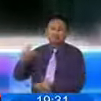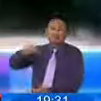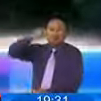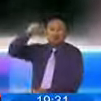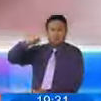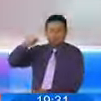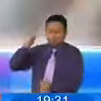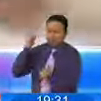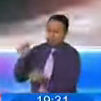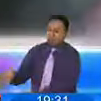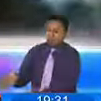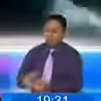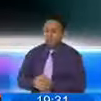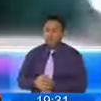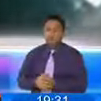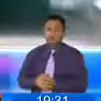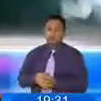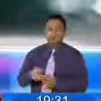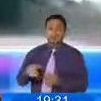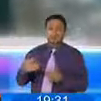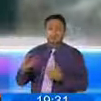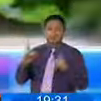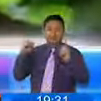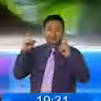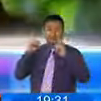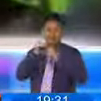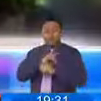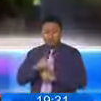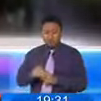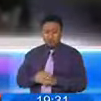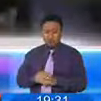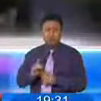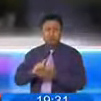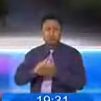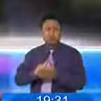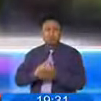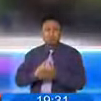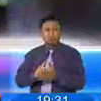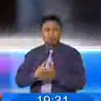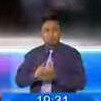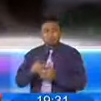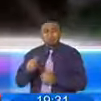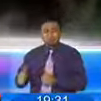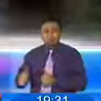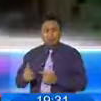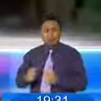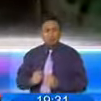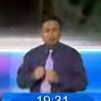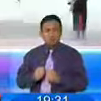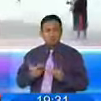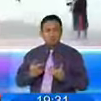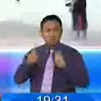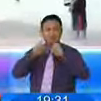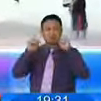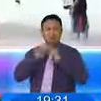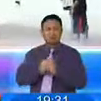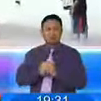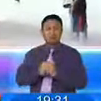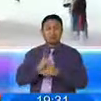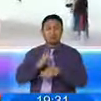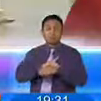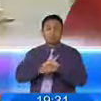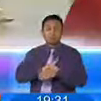funda plástica. A pesar de las duras condiciones que enfrentó a los pocos minutos de haber nacido, su fortaleza ha sorprendido a